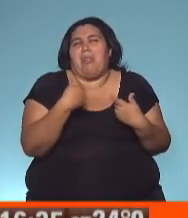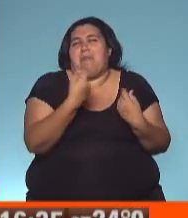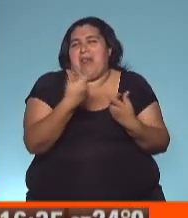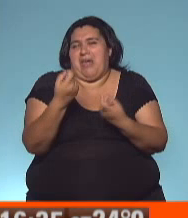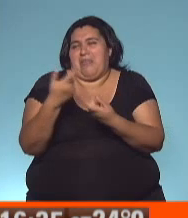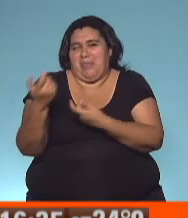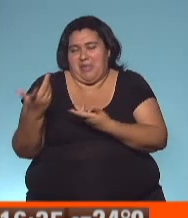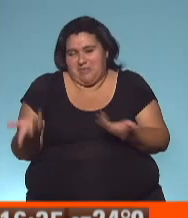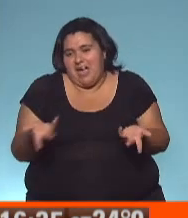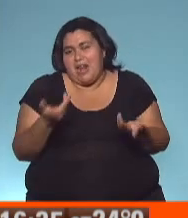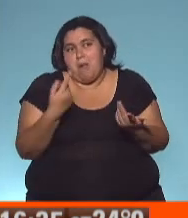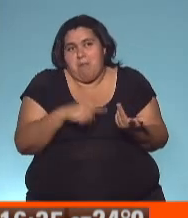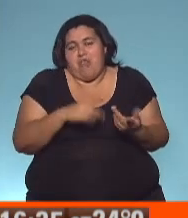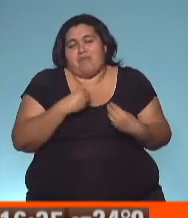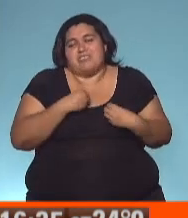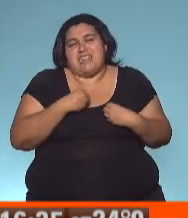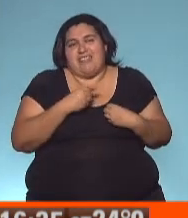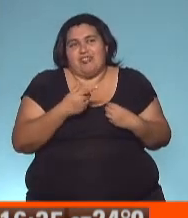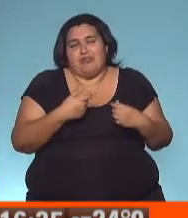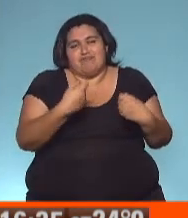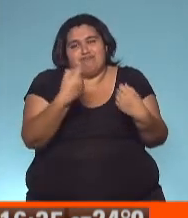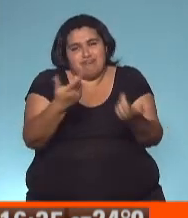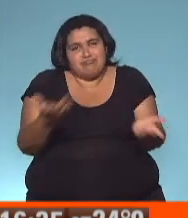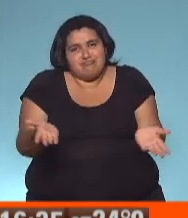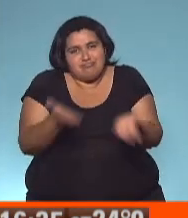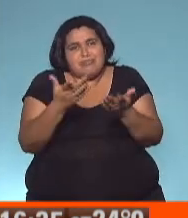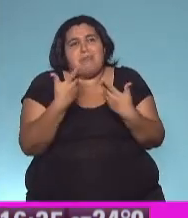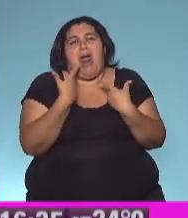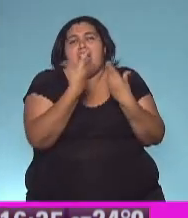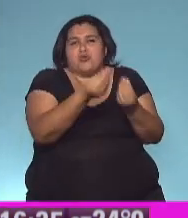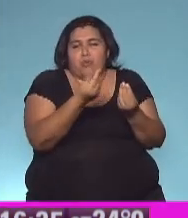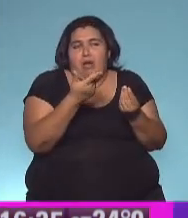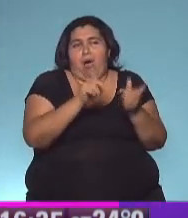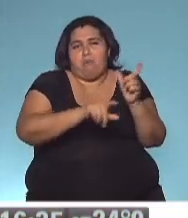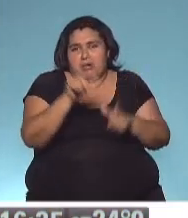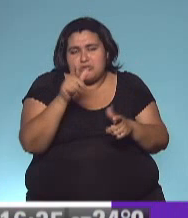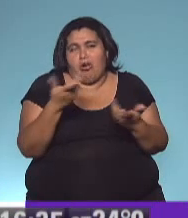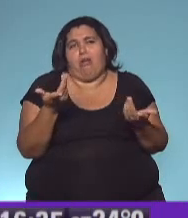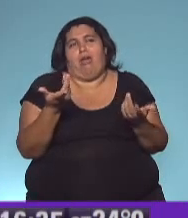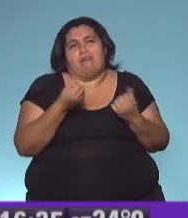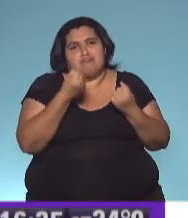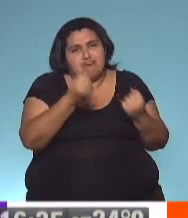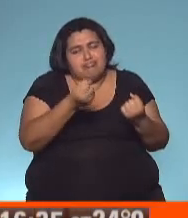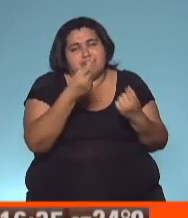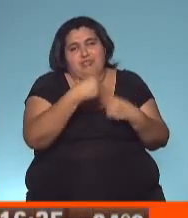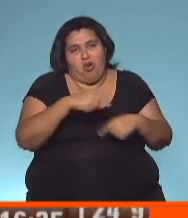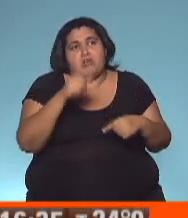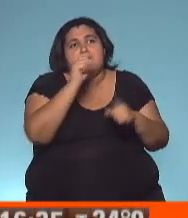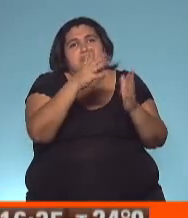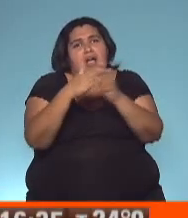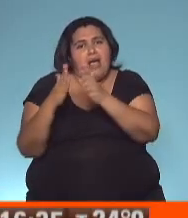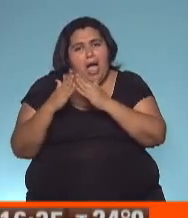tratamos de acompañar las medidas de salud y las medidas que toma el presidente para que desde sus hogares